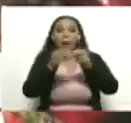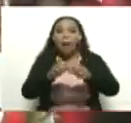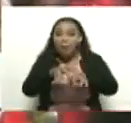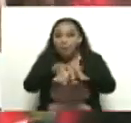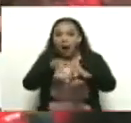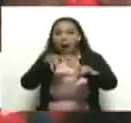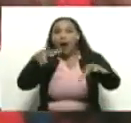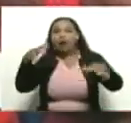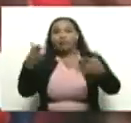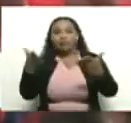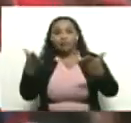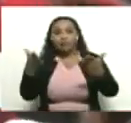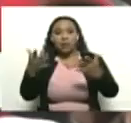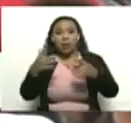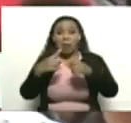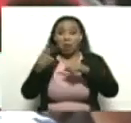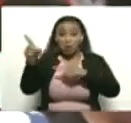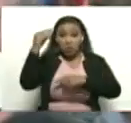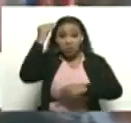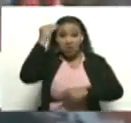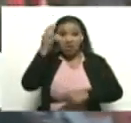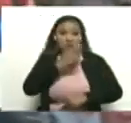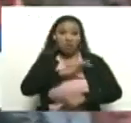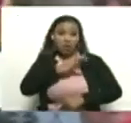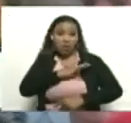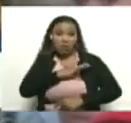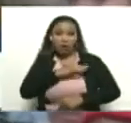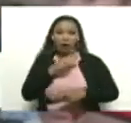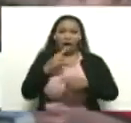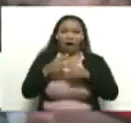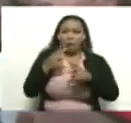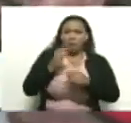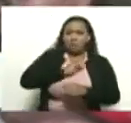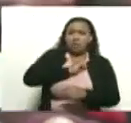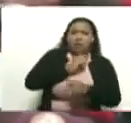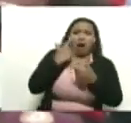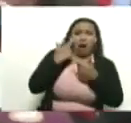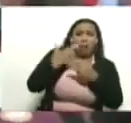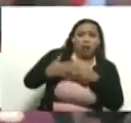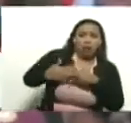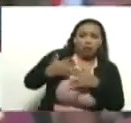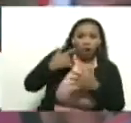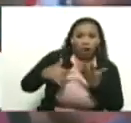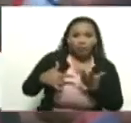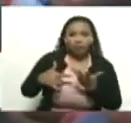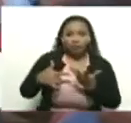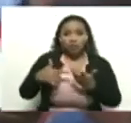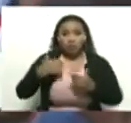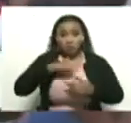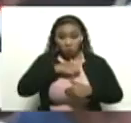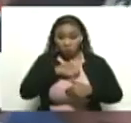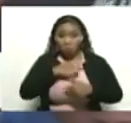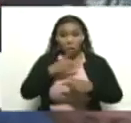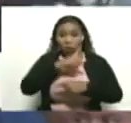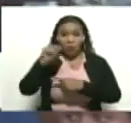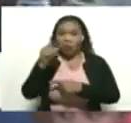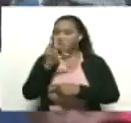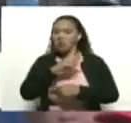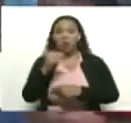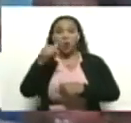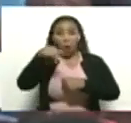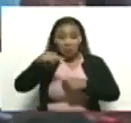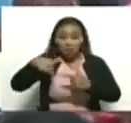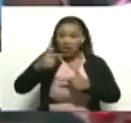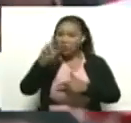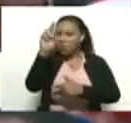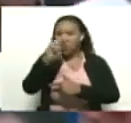pero el socialismo es un peligro para ellos. Sí, somos un peligro. Pero no nos vamos a rendir ni hoy, ni mañana, ni nunca. Y